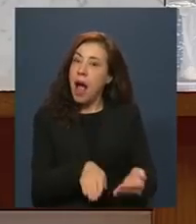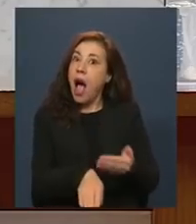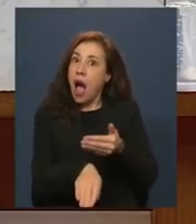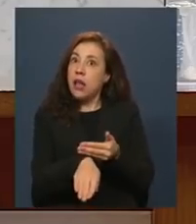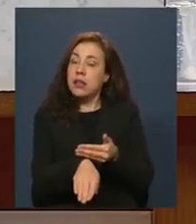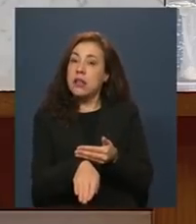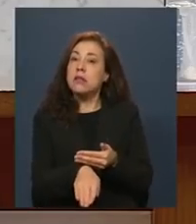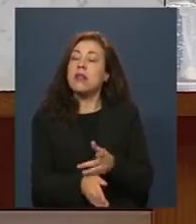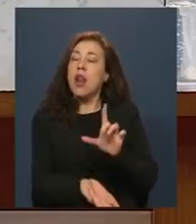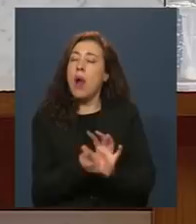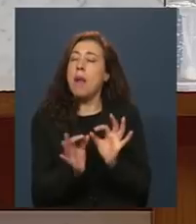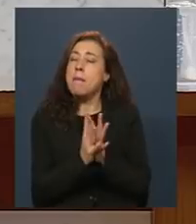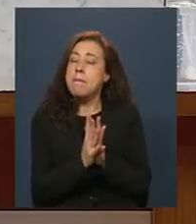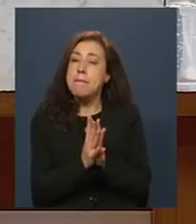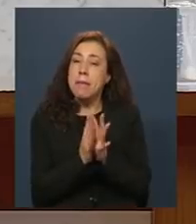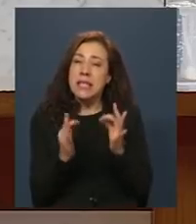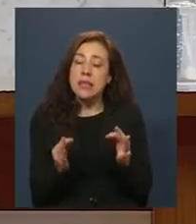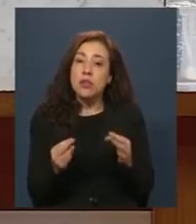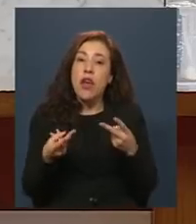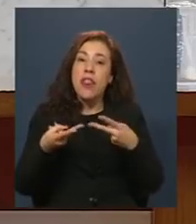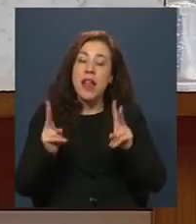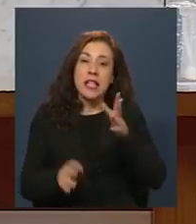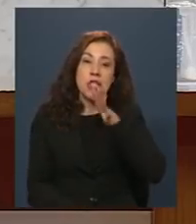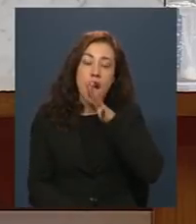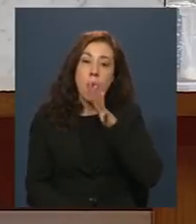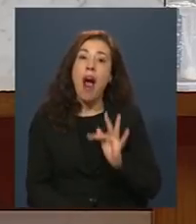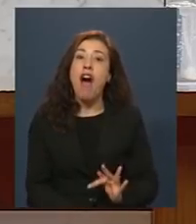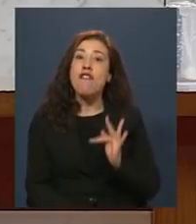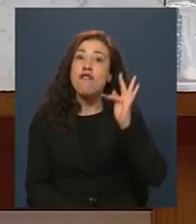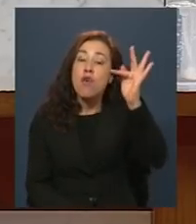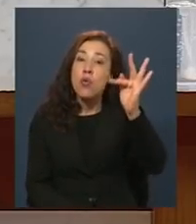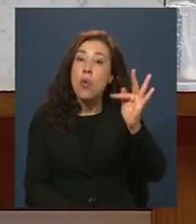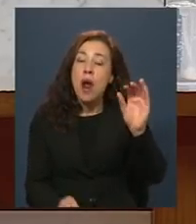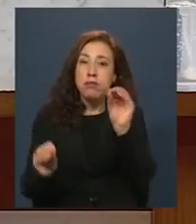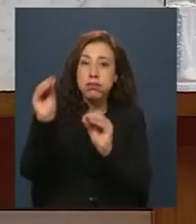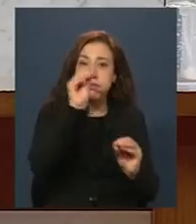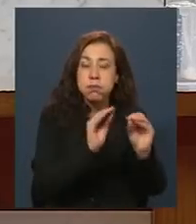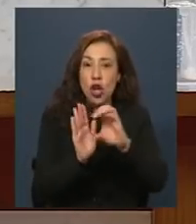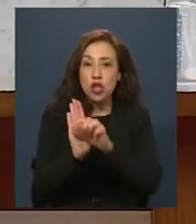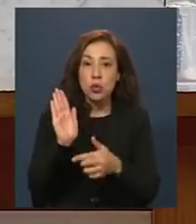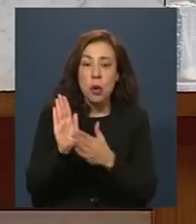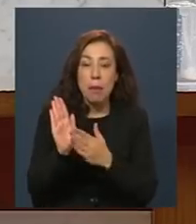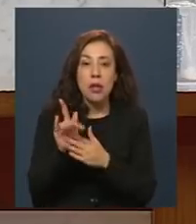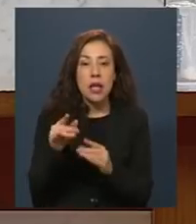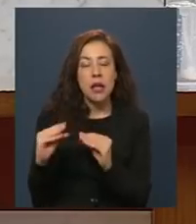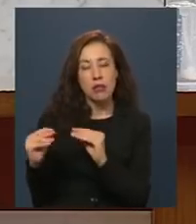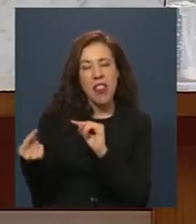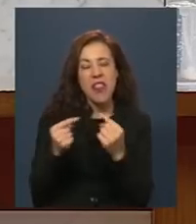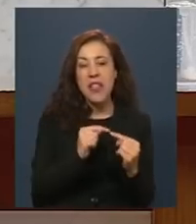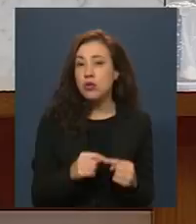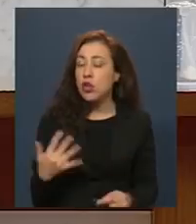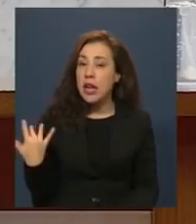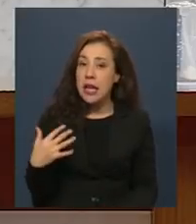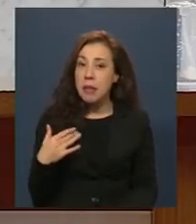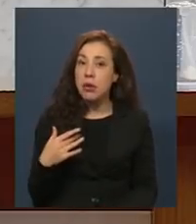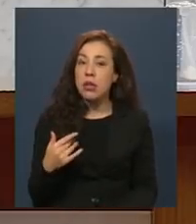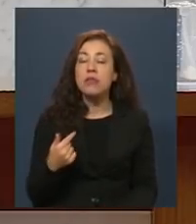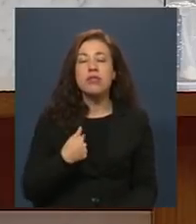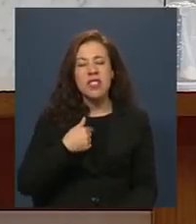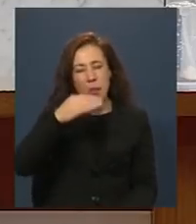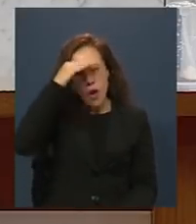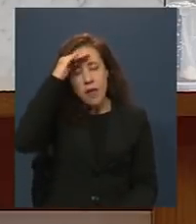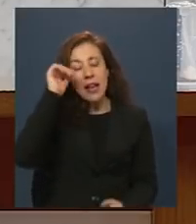ocupará, no nos cabe ninguna duda, el derecho al agua en la futura Constitución. Esa discusión estructural confiamos